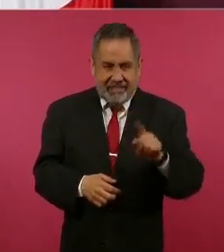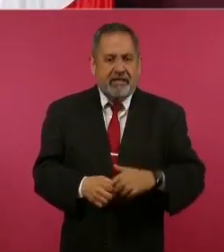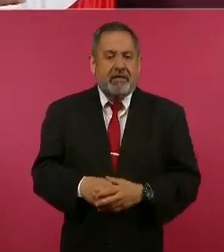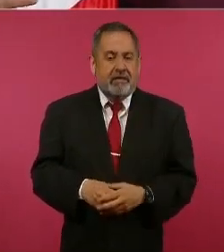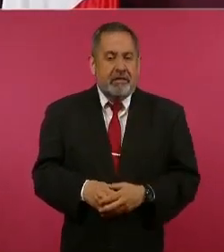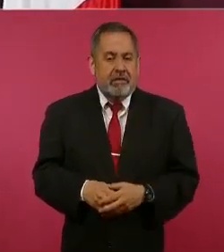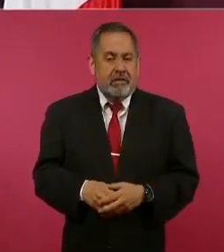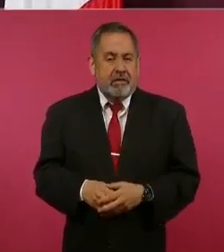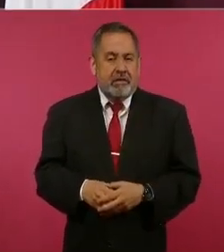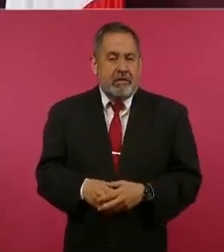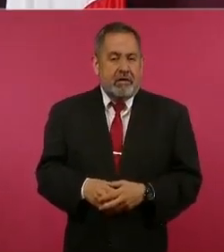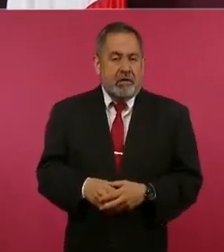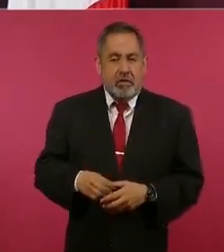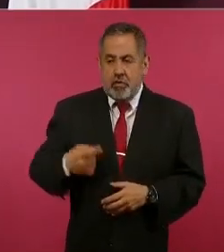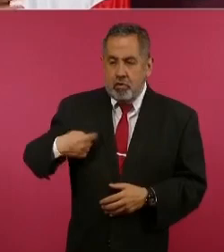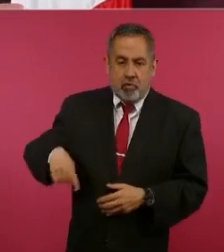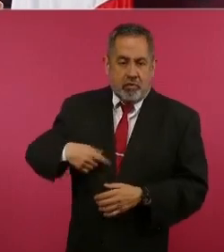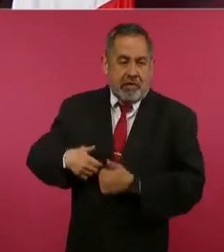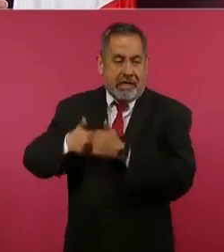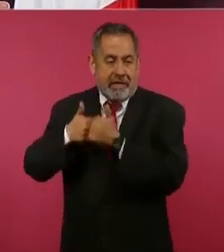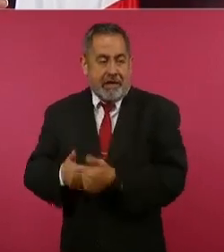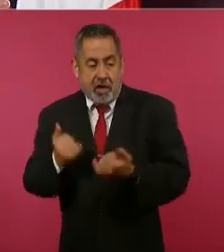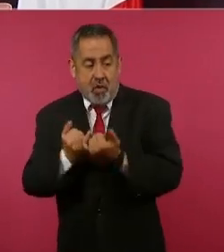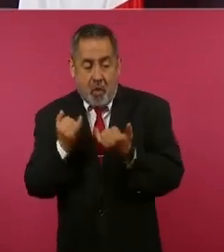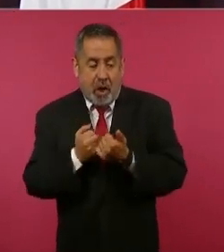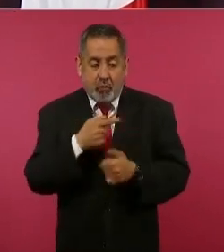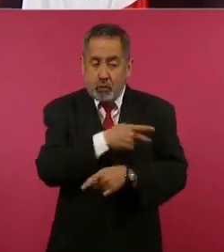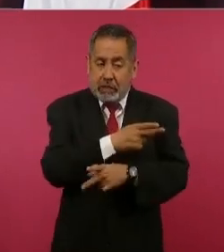Porque nosotros también nos vamos a quedar como ellos.